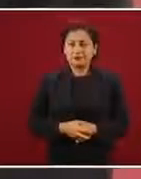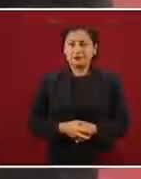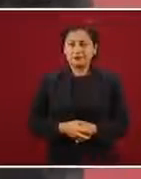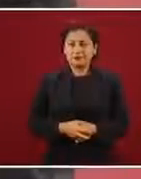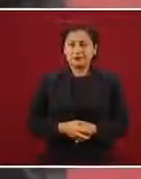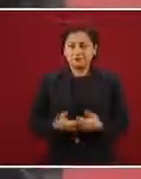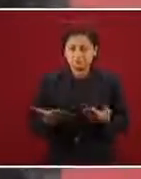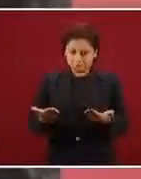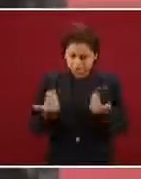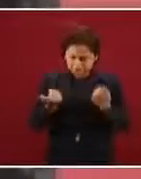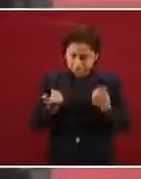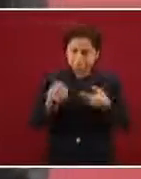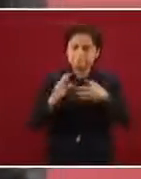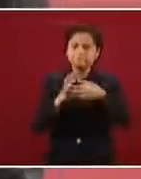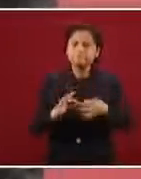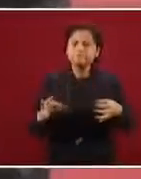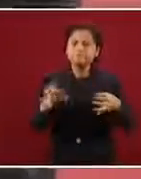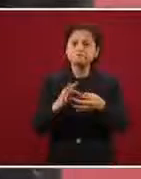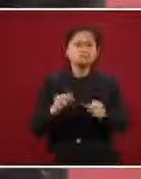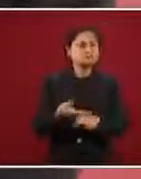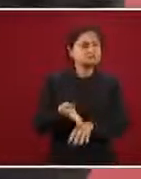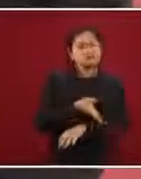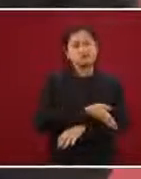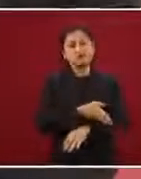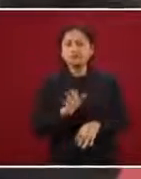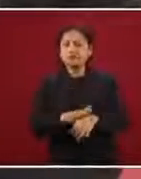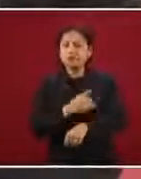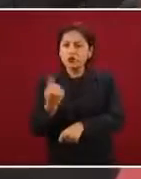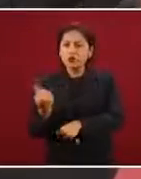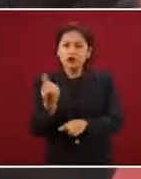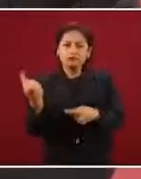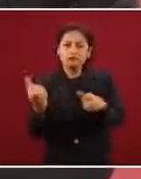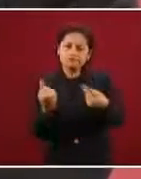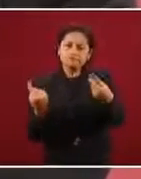una explicación y a lo mejor